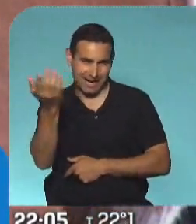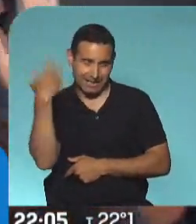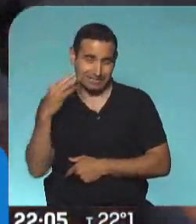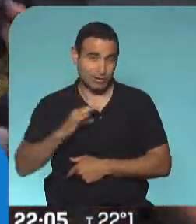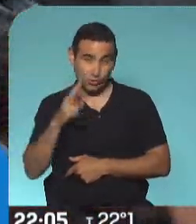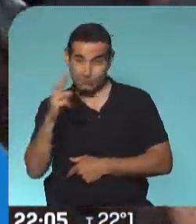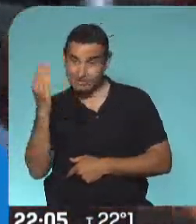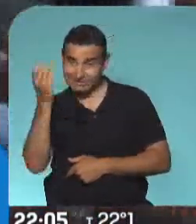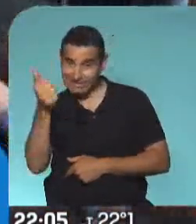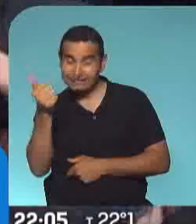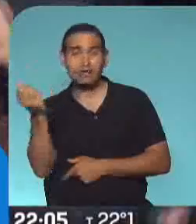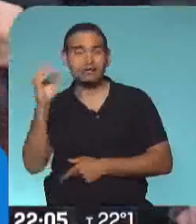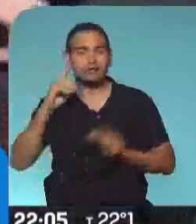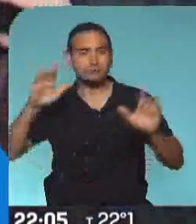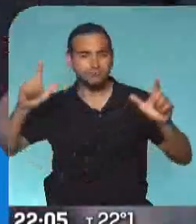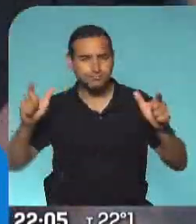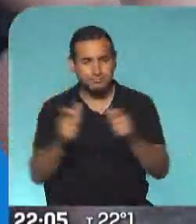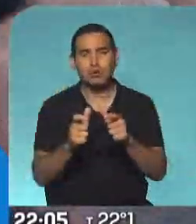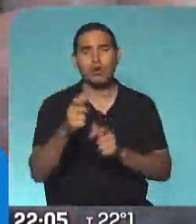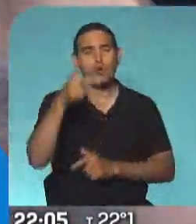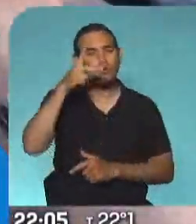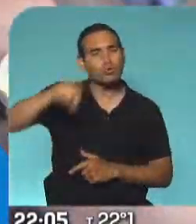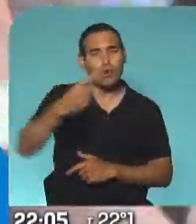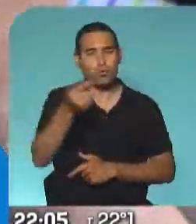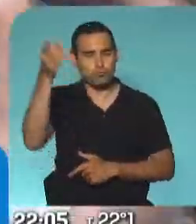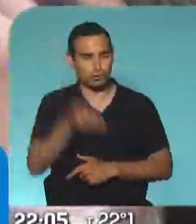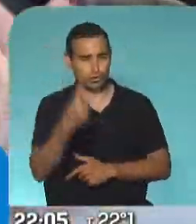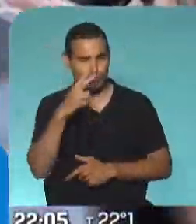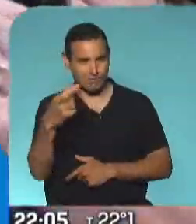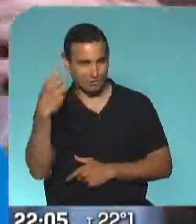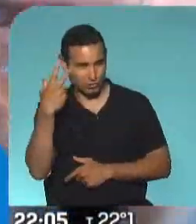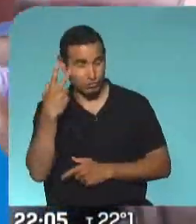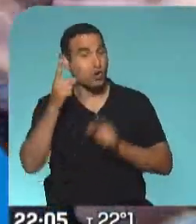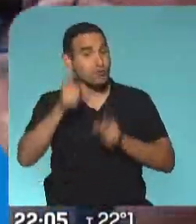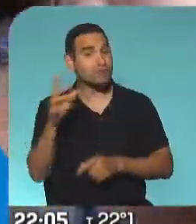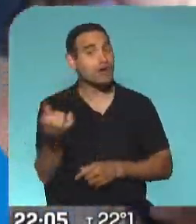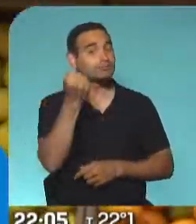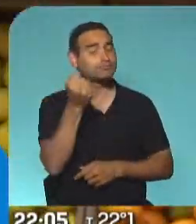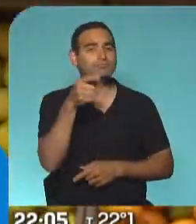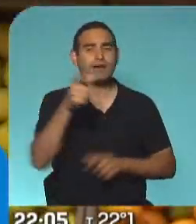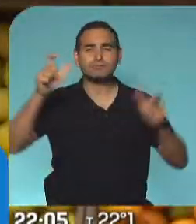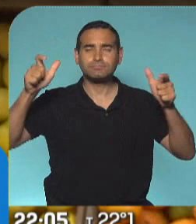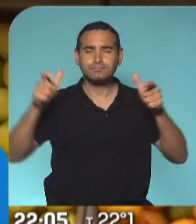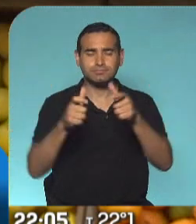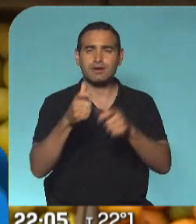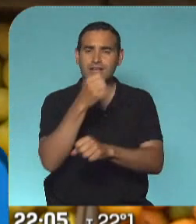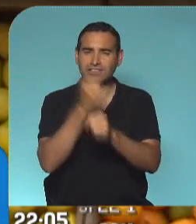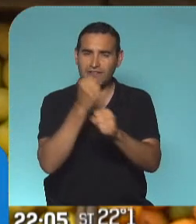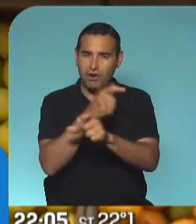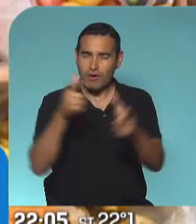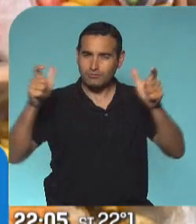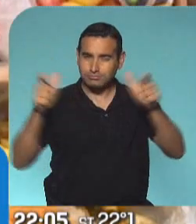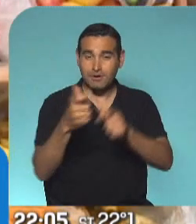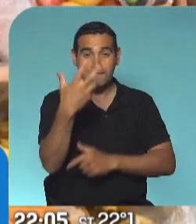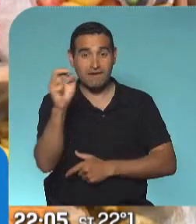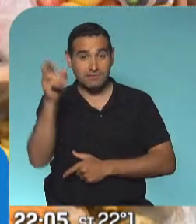tasa registrada en 2006, a 8,1% en 2018. También anota a su favor una reducción de la tasa de desempleo del 20